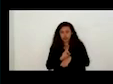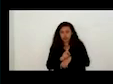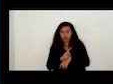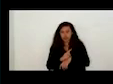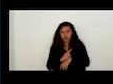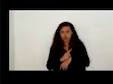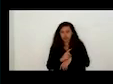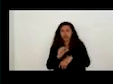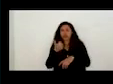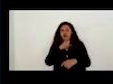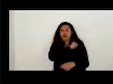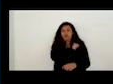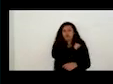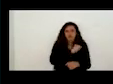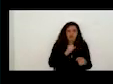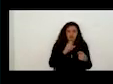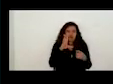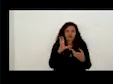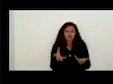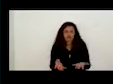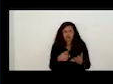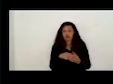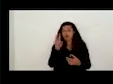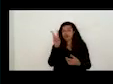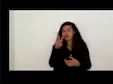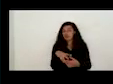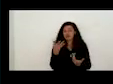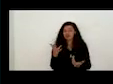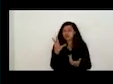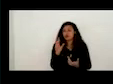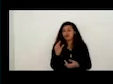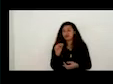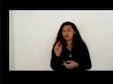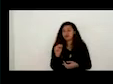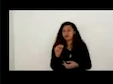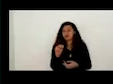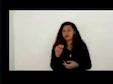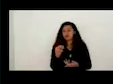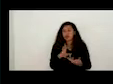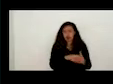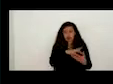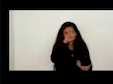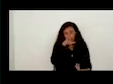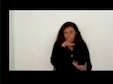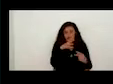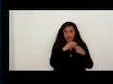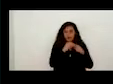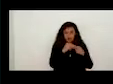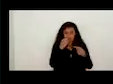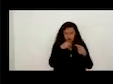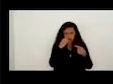malas. Y la realidad es que no. La gran mayoría de nosotros podríamos consumir frijoles, todas las